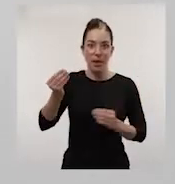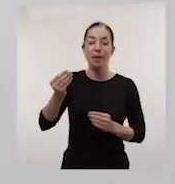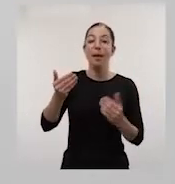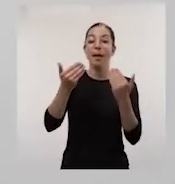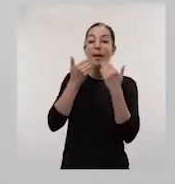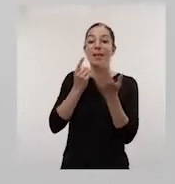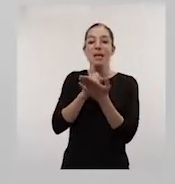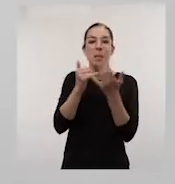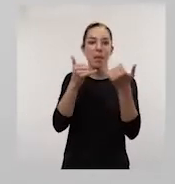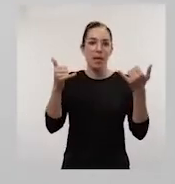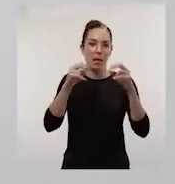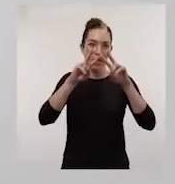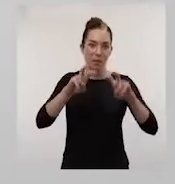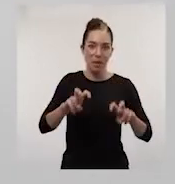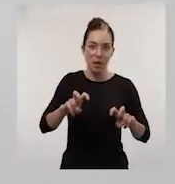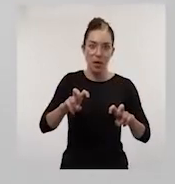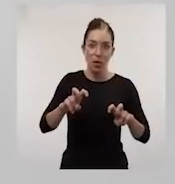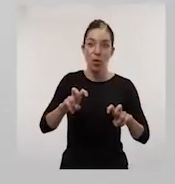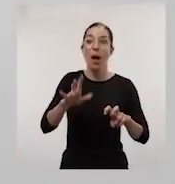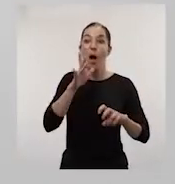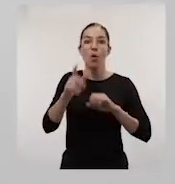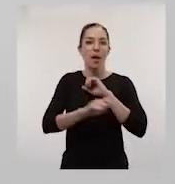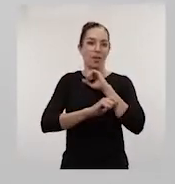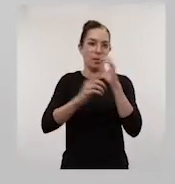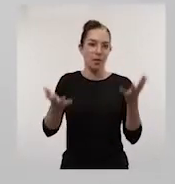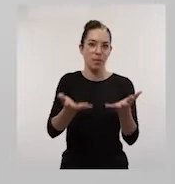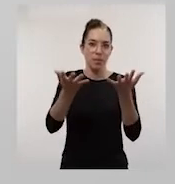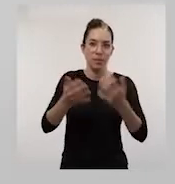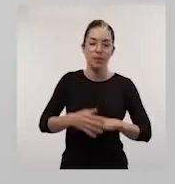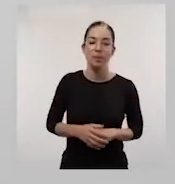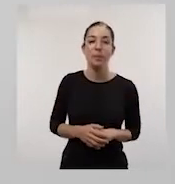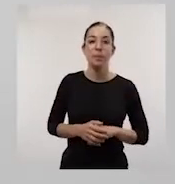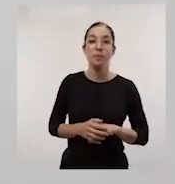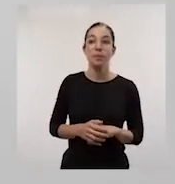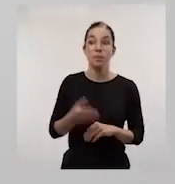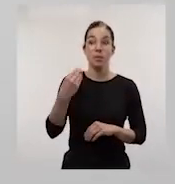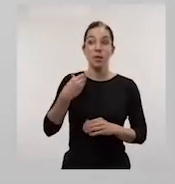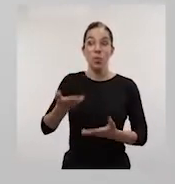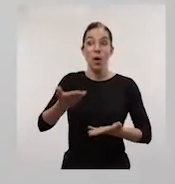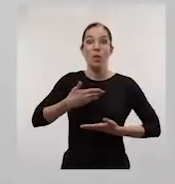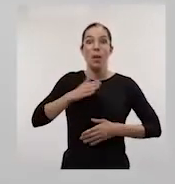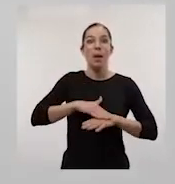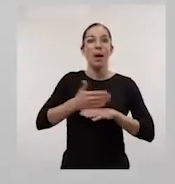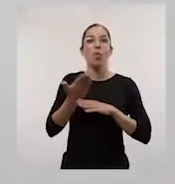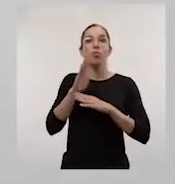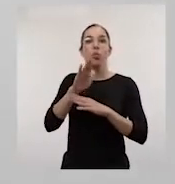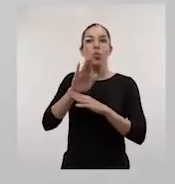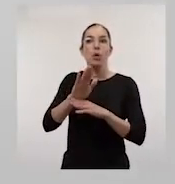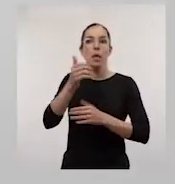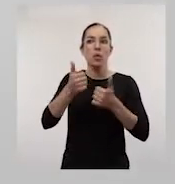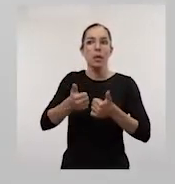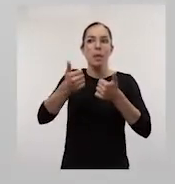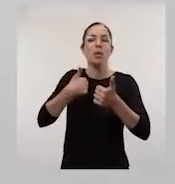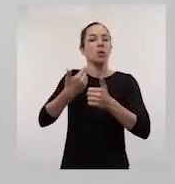la universidad a través de ese mapa de líneas de investigación que impulsa ahora la estrategia lo que nos ha permitido sin duda alguna presentarnos a